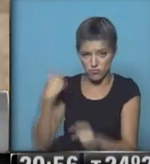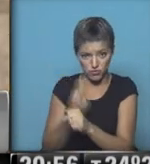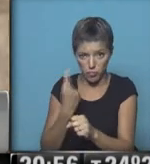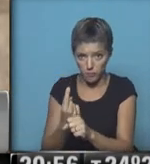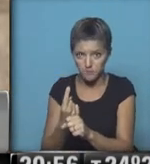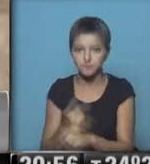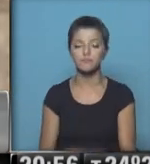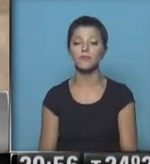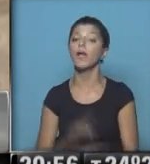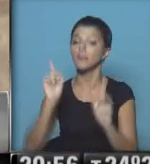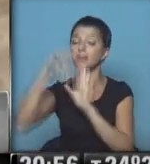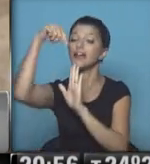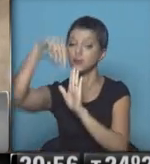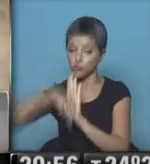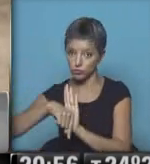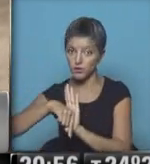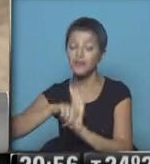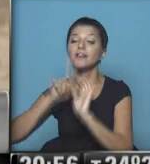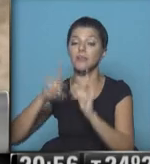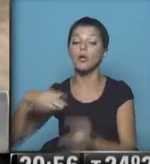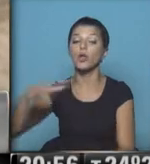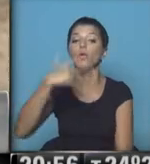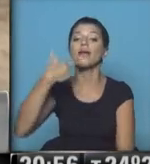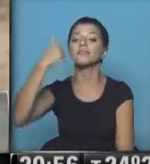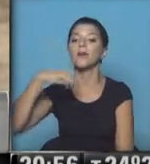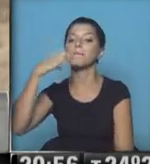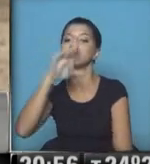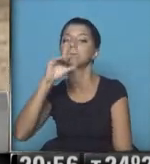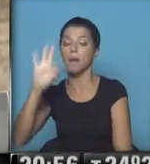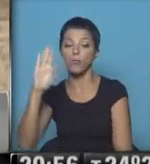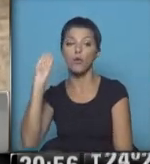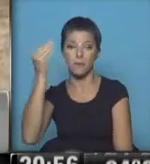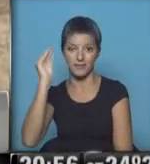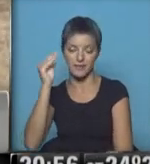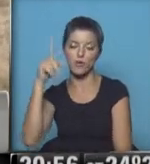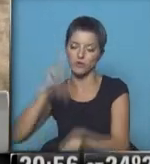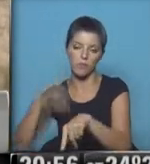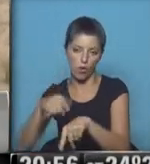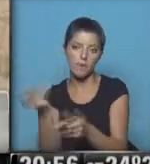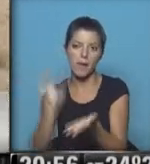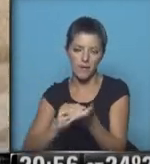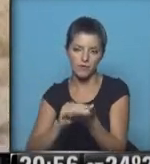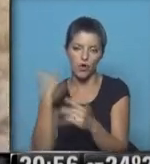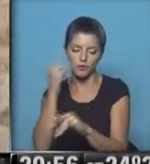yendo al sur afectado a la ciudad de san pablo en en brasil pero no tenemos tiempo para desarrollarlo ahora